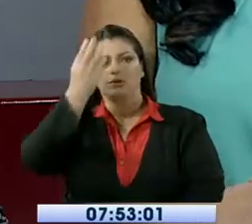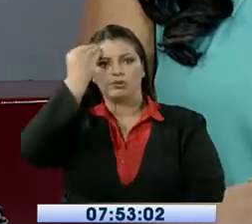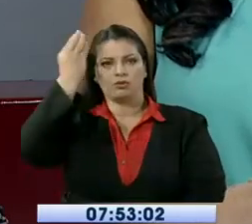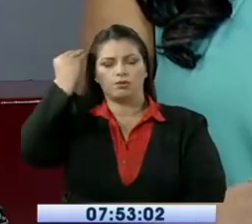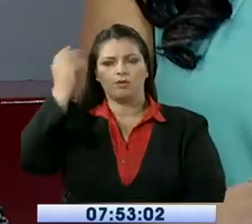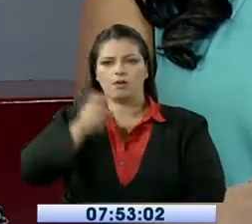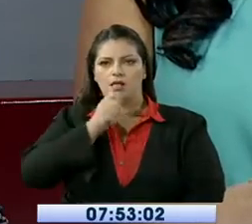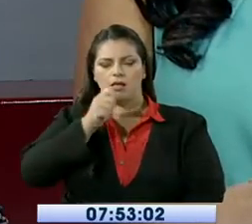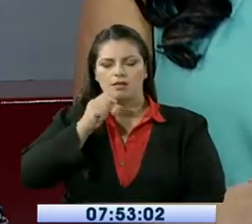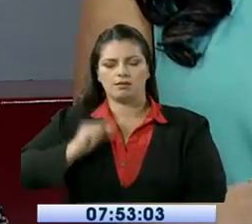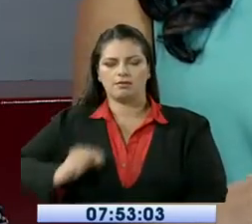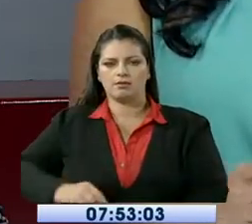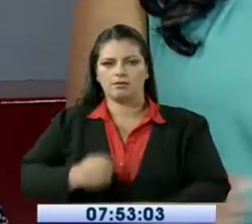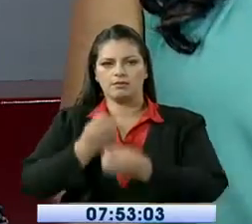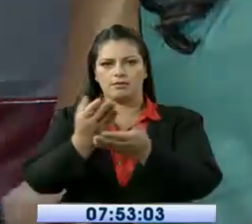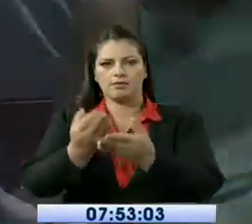detalles.